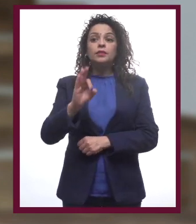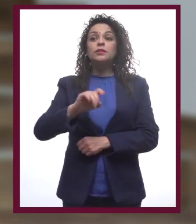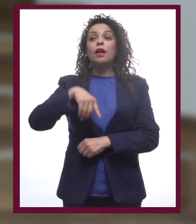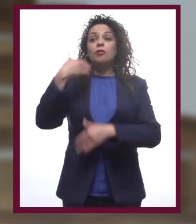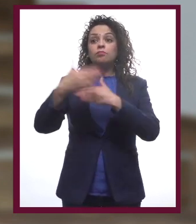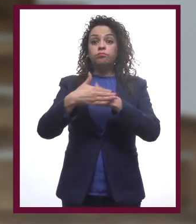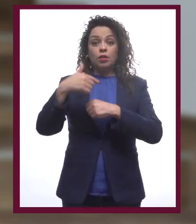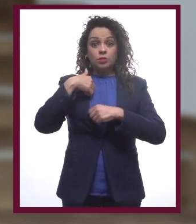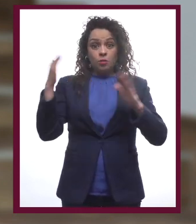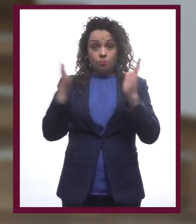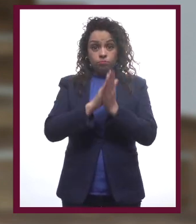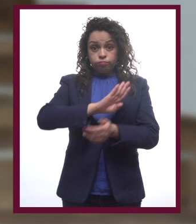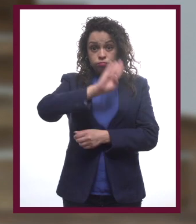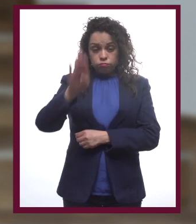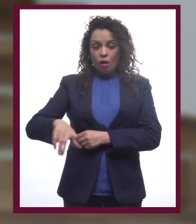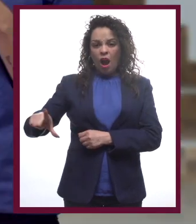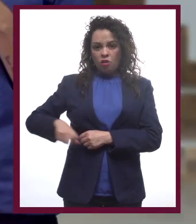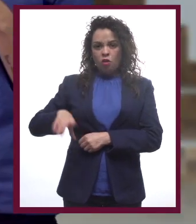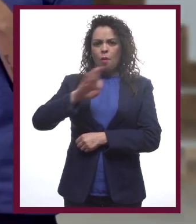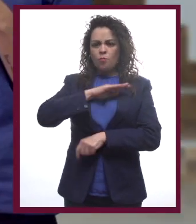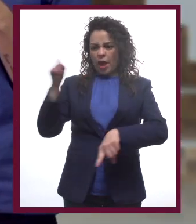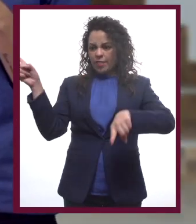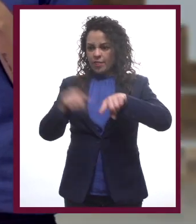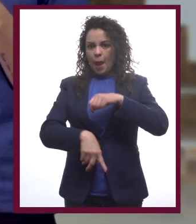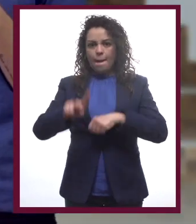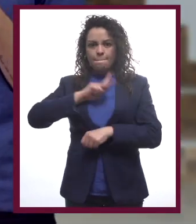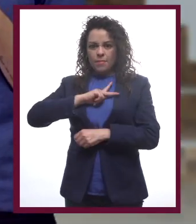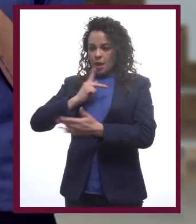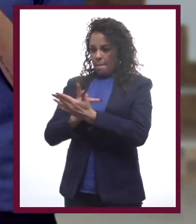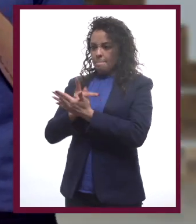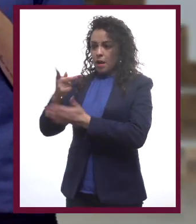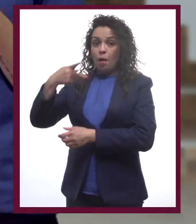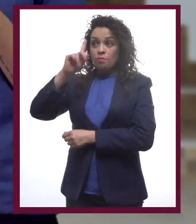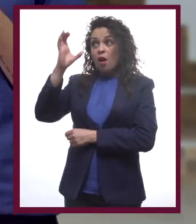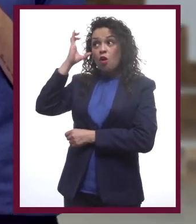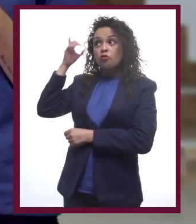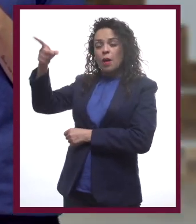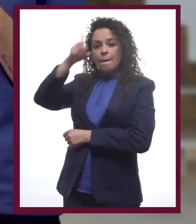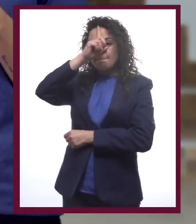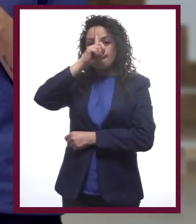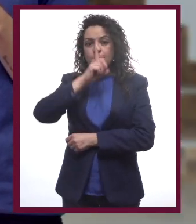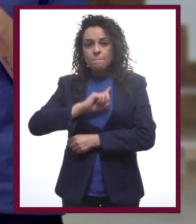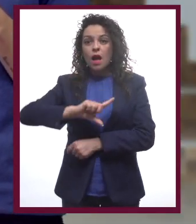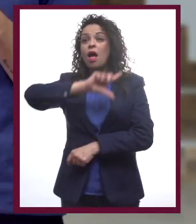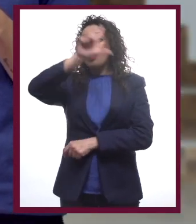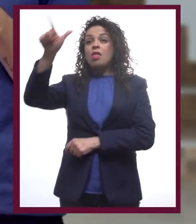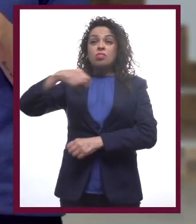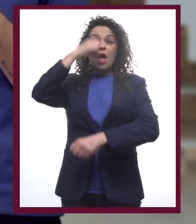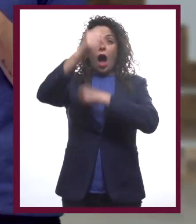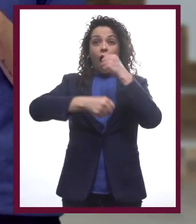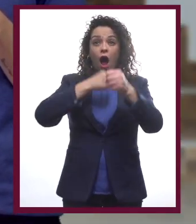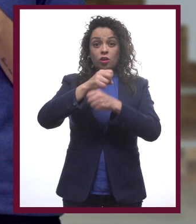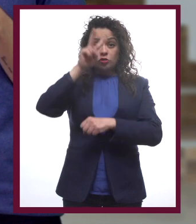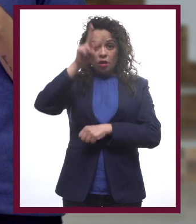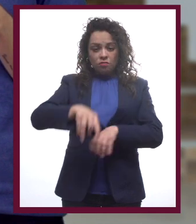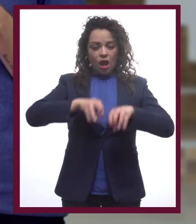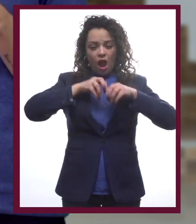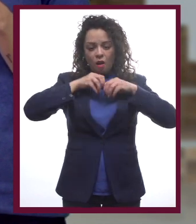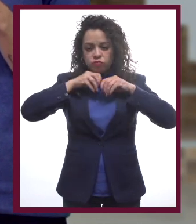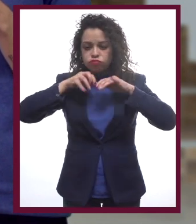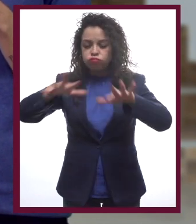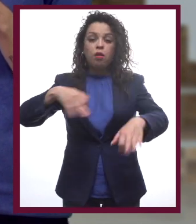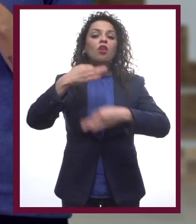muerte, el gobierno puede retirar mi premio Nobel. Pero China está mintiendo y esta verdad algún día se revelará